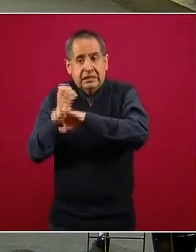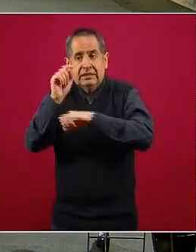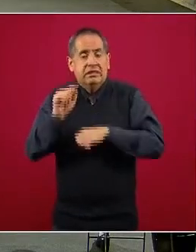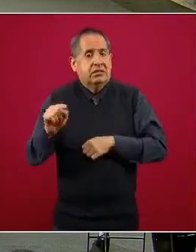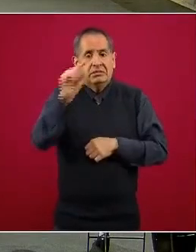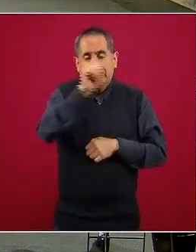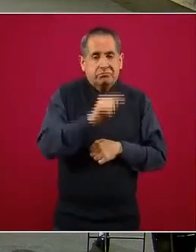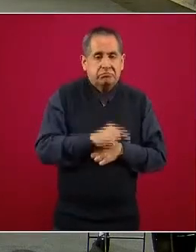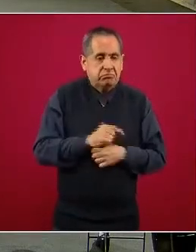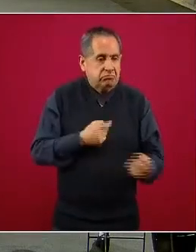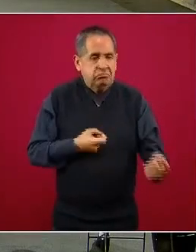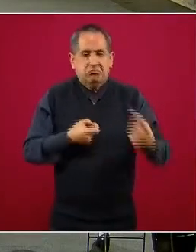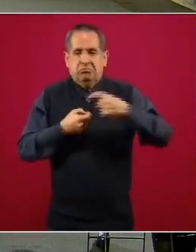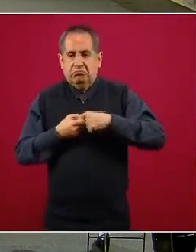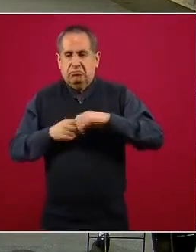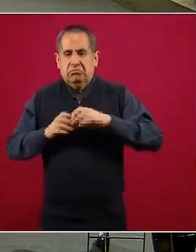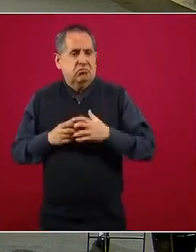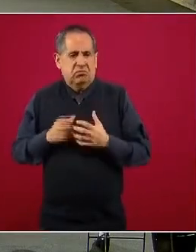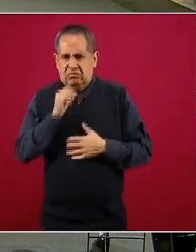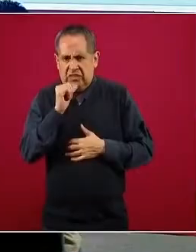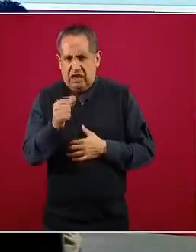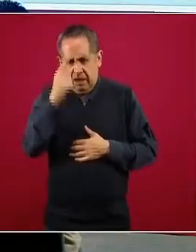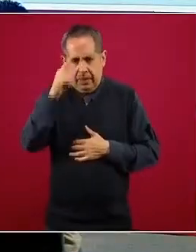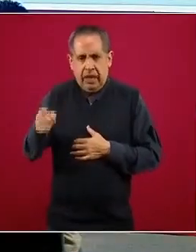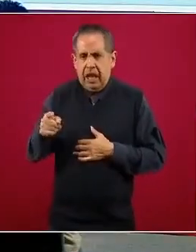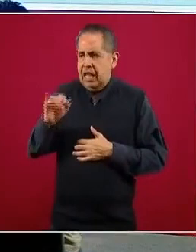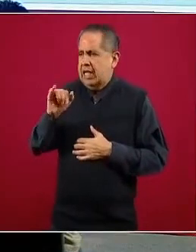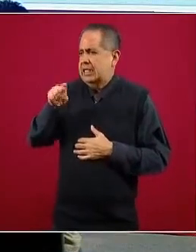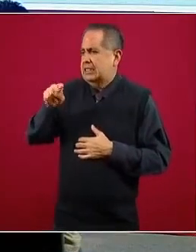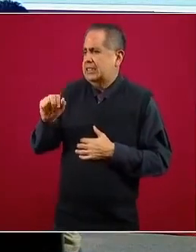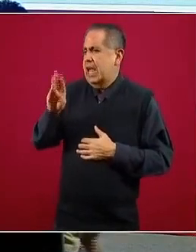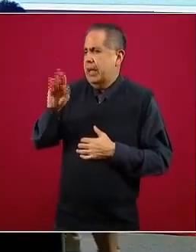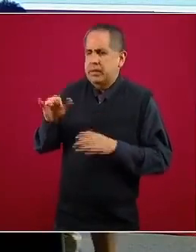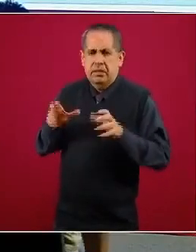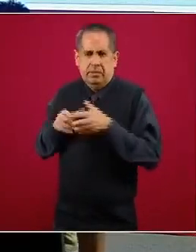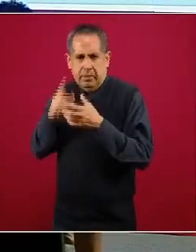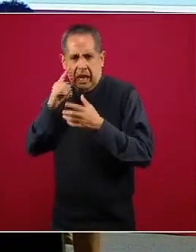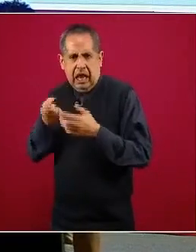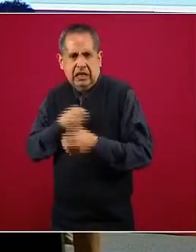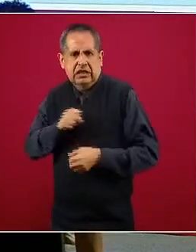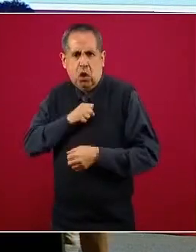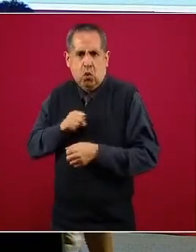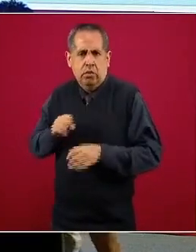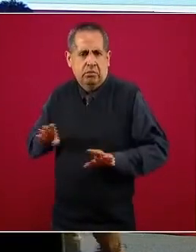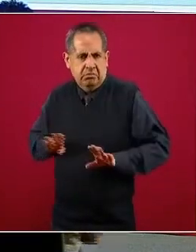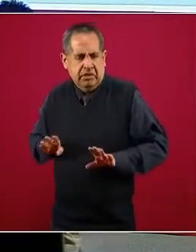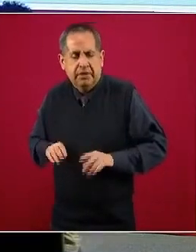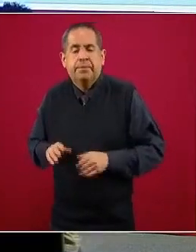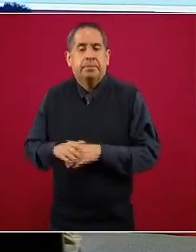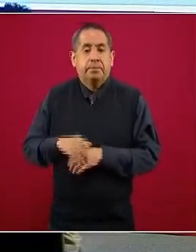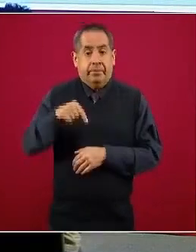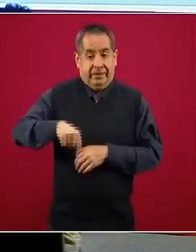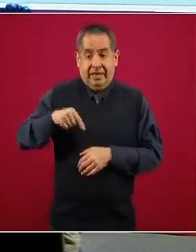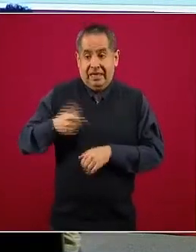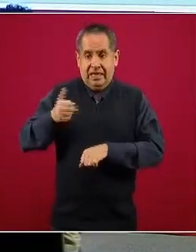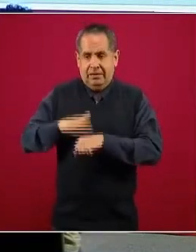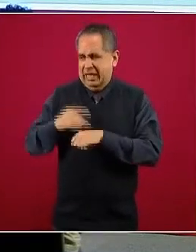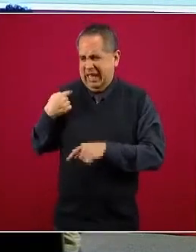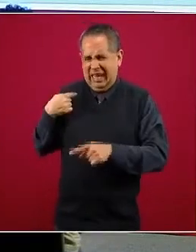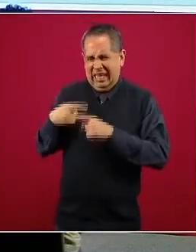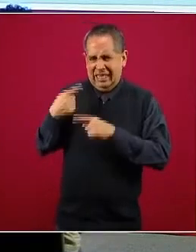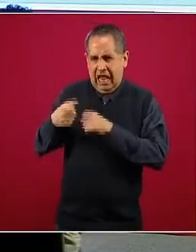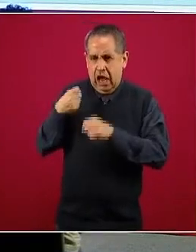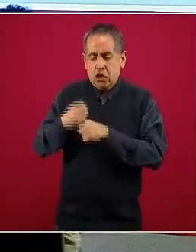que no se adhirieron al nuevo modelo de salud para el bienestar, que cuando empezó esta administración o este